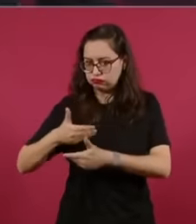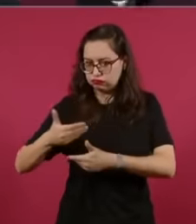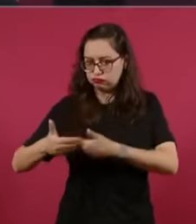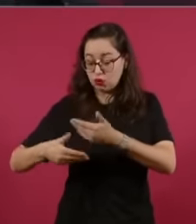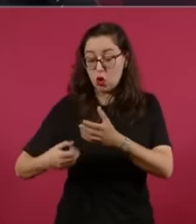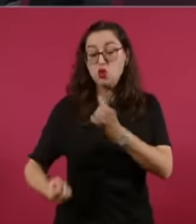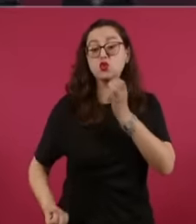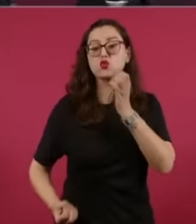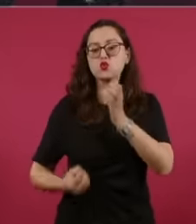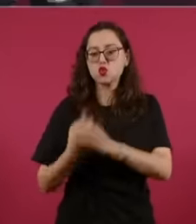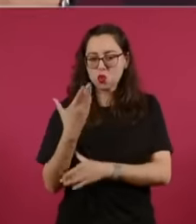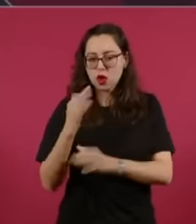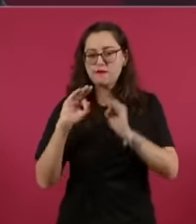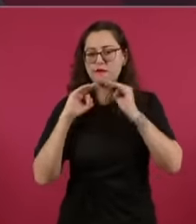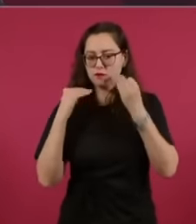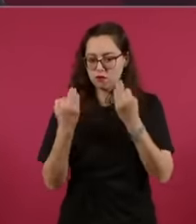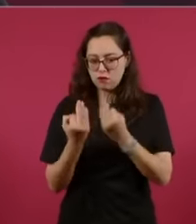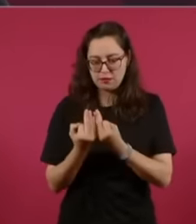reacomodos